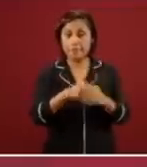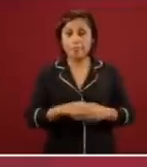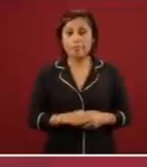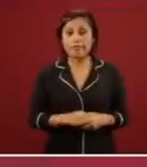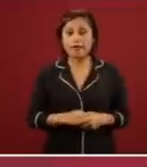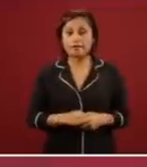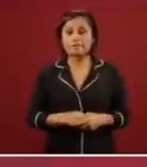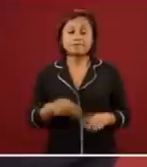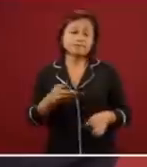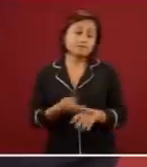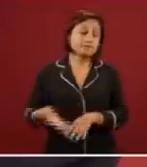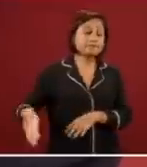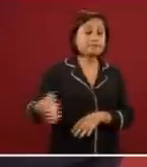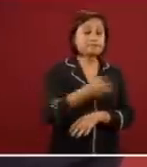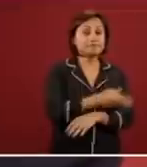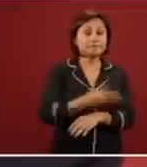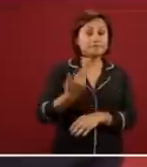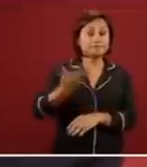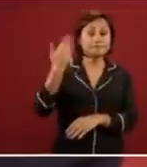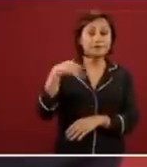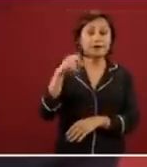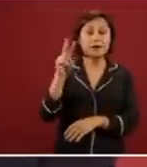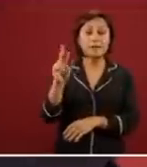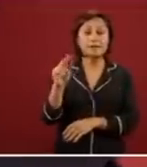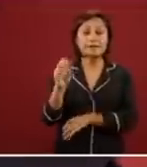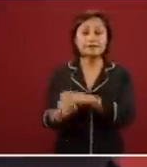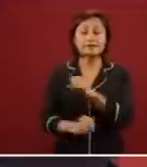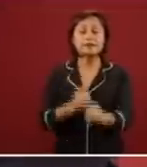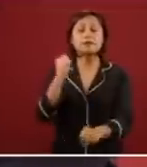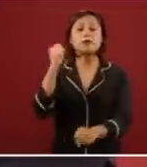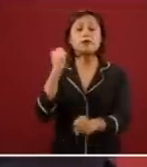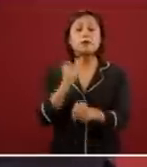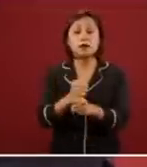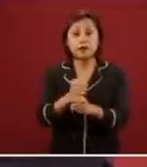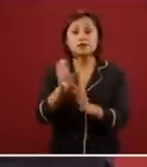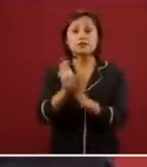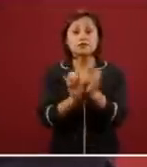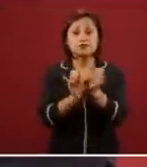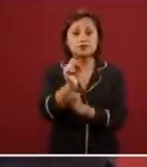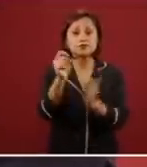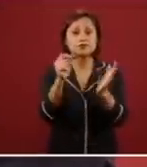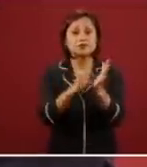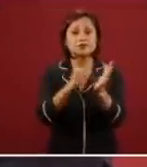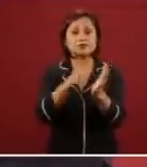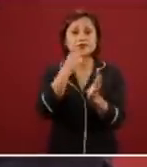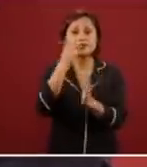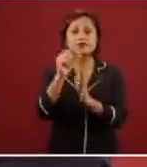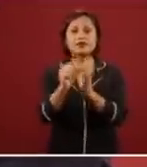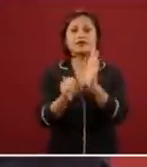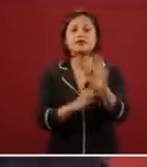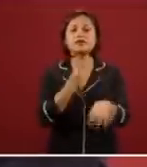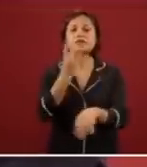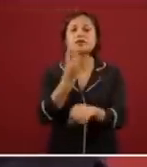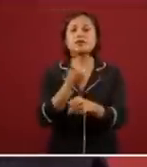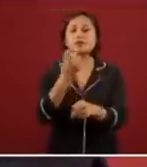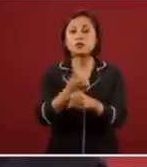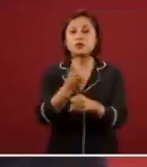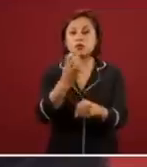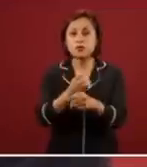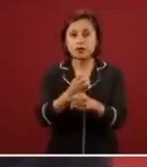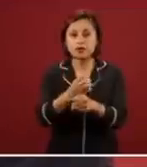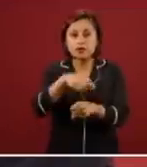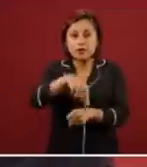desde hace 25 años, establece en el artículo cuarto el derecho del pueblo a la